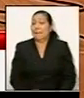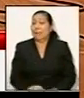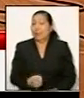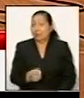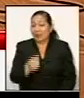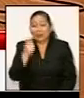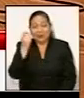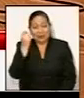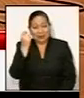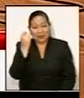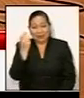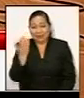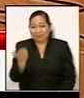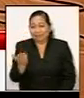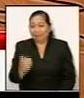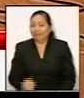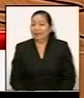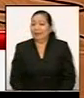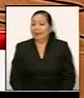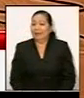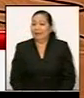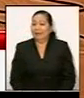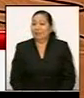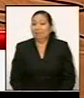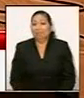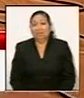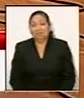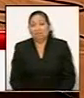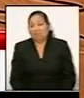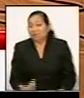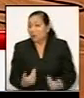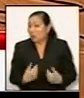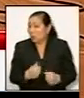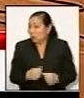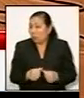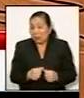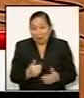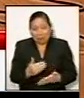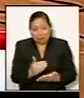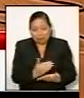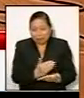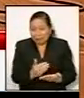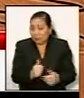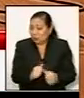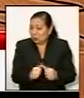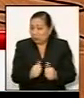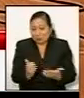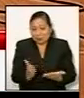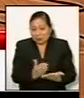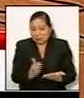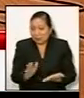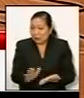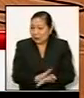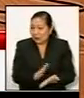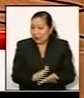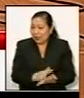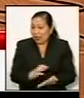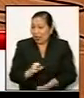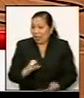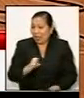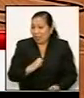comprenderá que no sé digamos no tengo el número de páginas pero el número de páginas que imprime el ministerio de educación